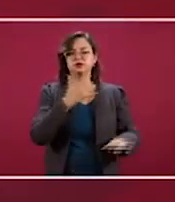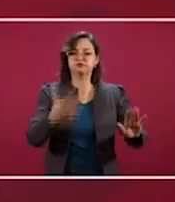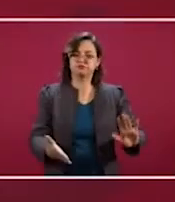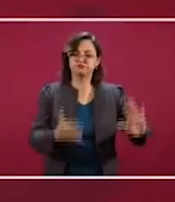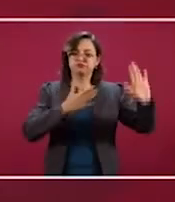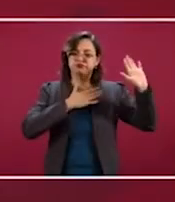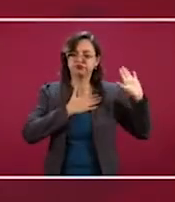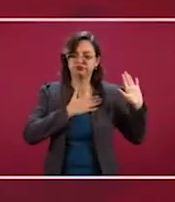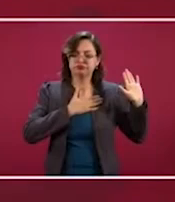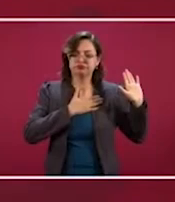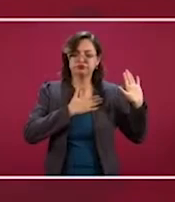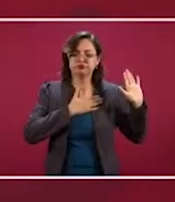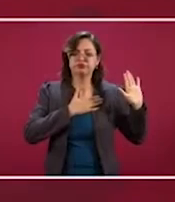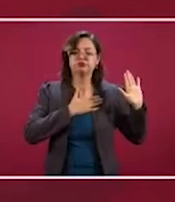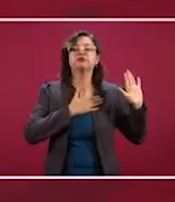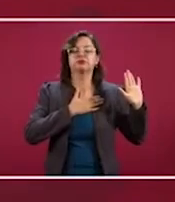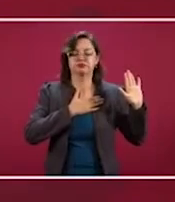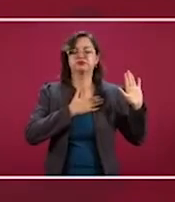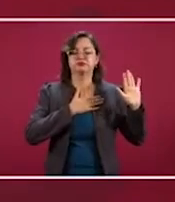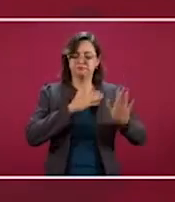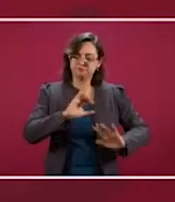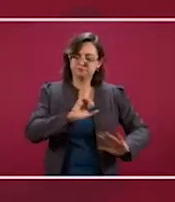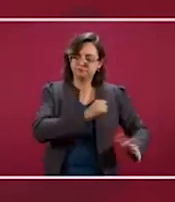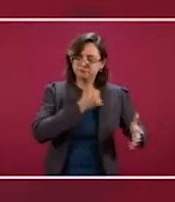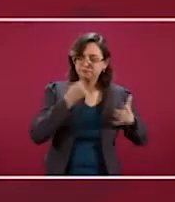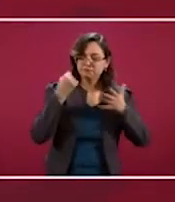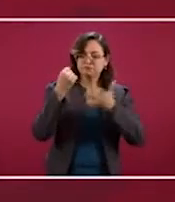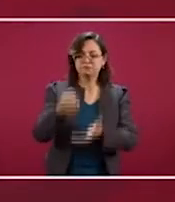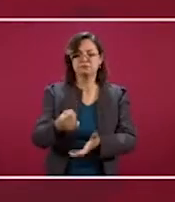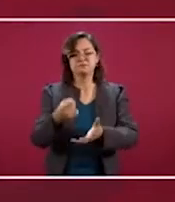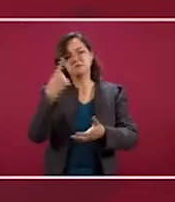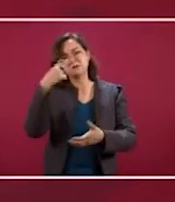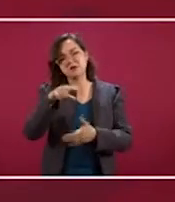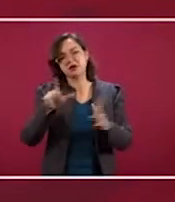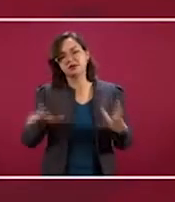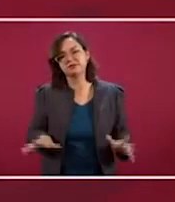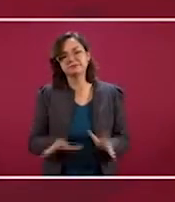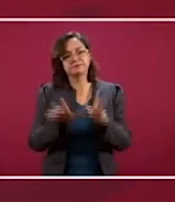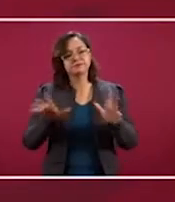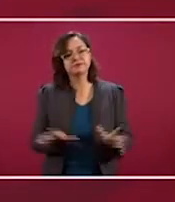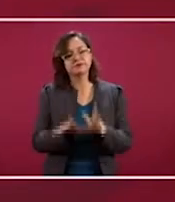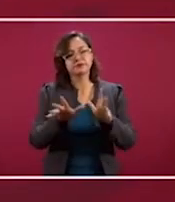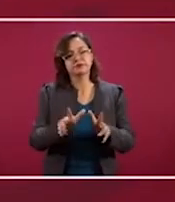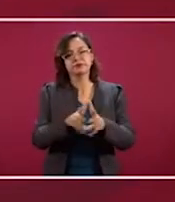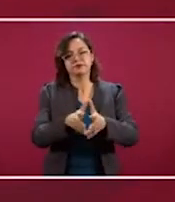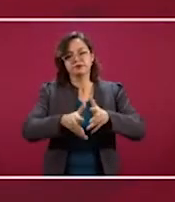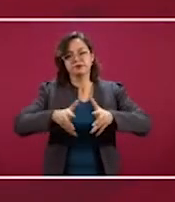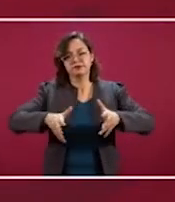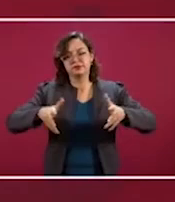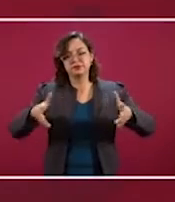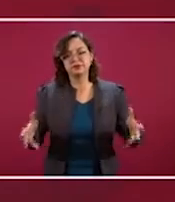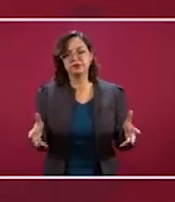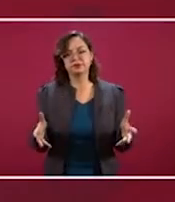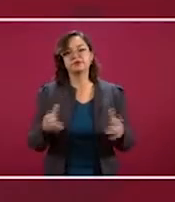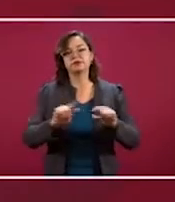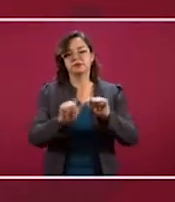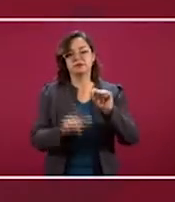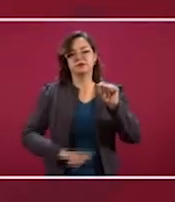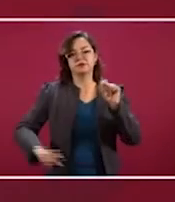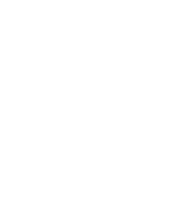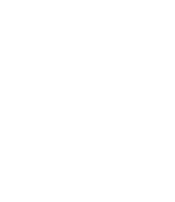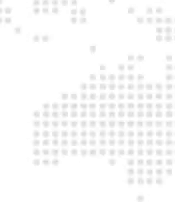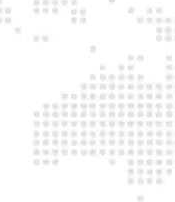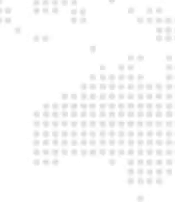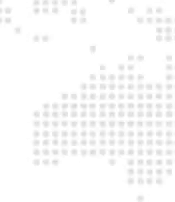sector privado para impulsar el crecimiento de nuestro país.